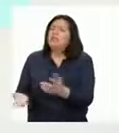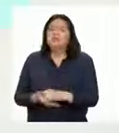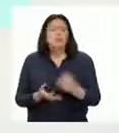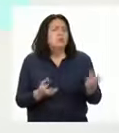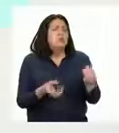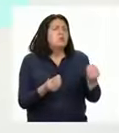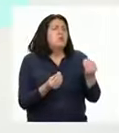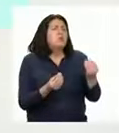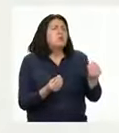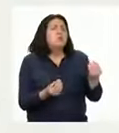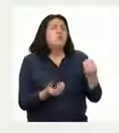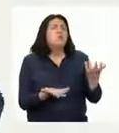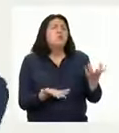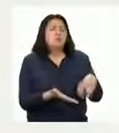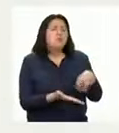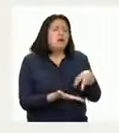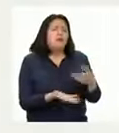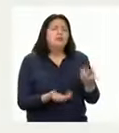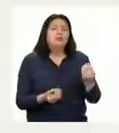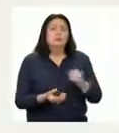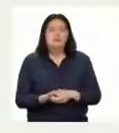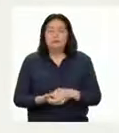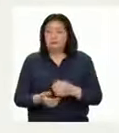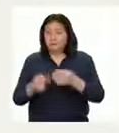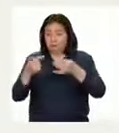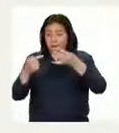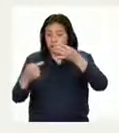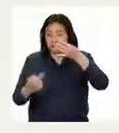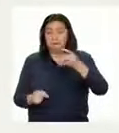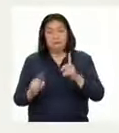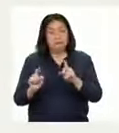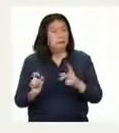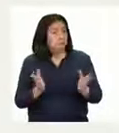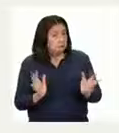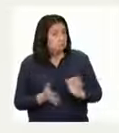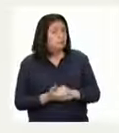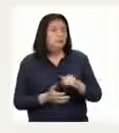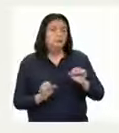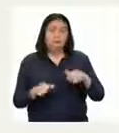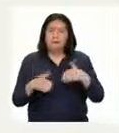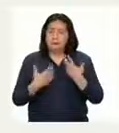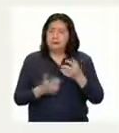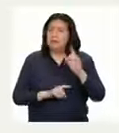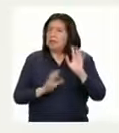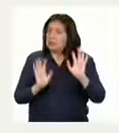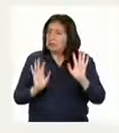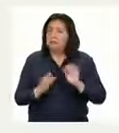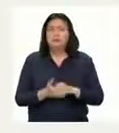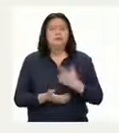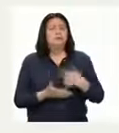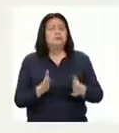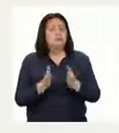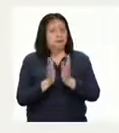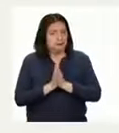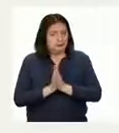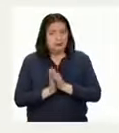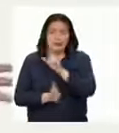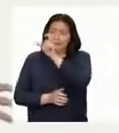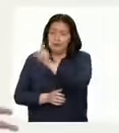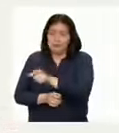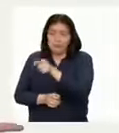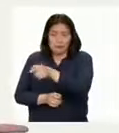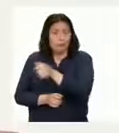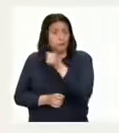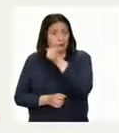se baila? Como son muchas preguntas, lo que podemos hacer en algunos casos es pedirle al entrevistado